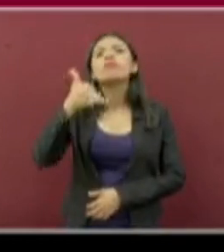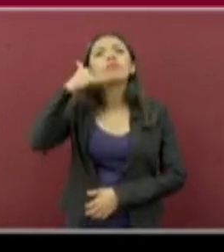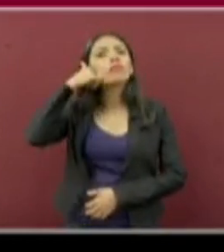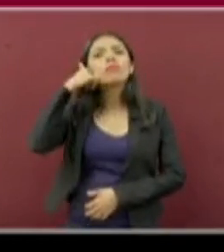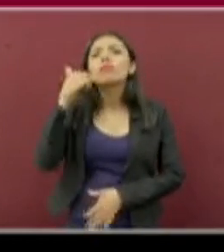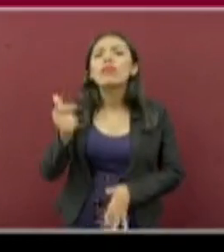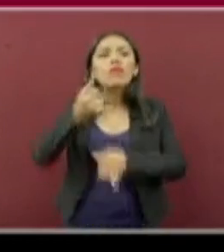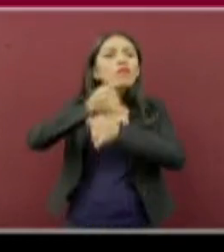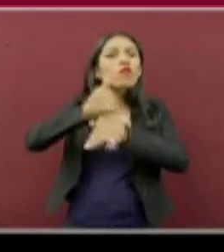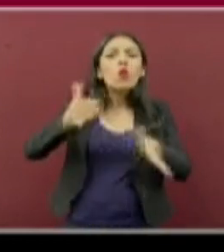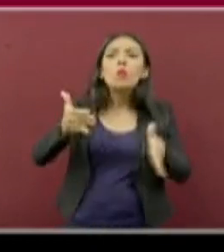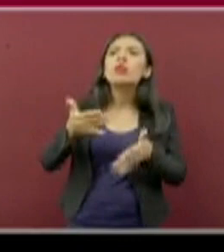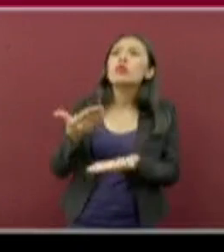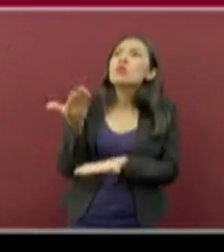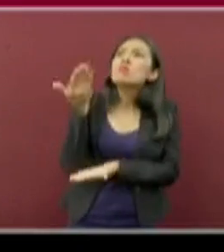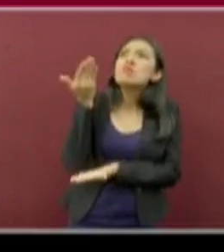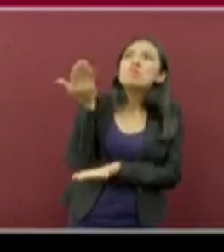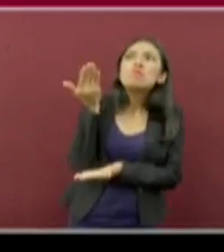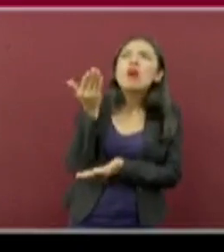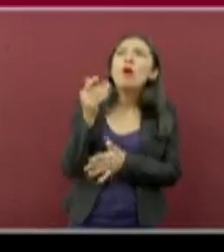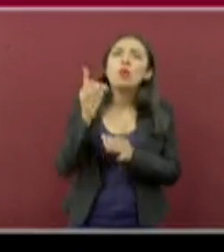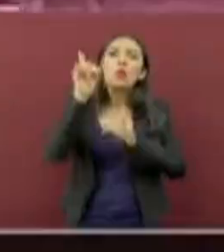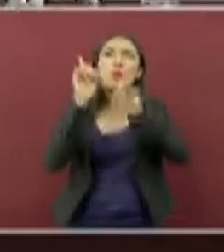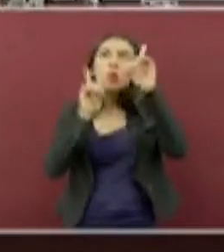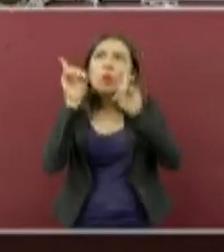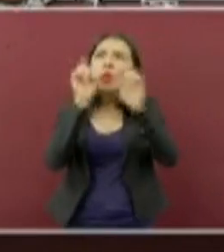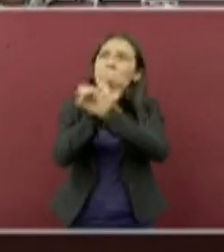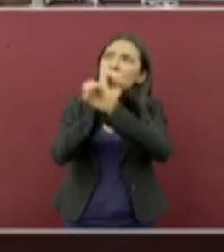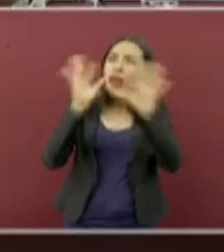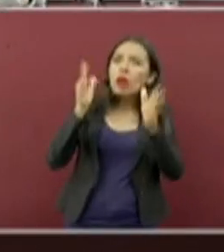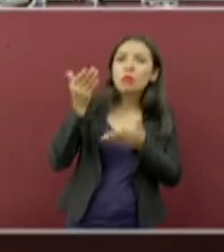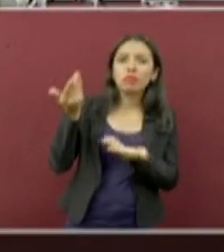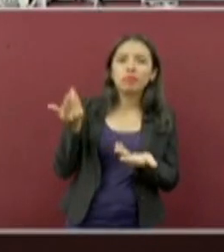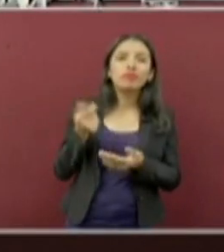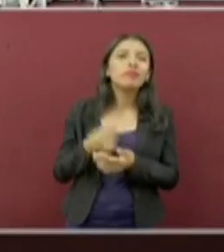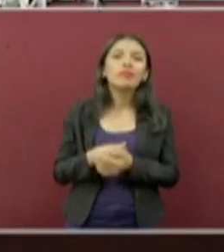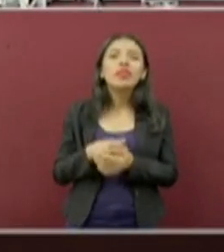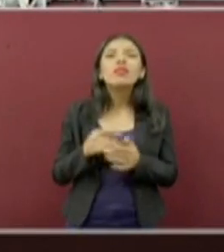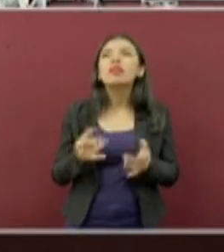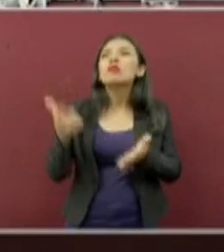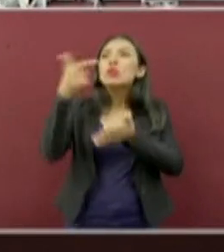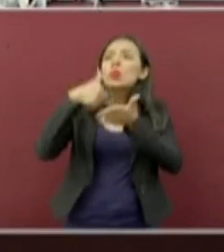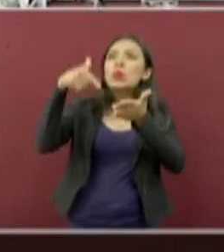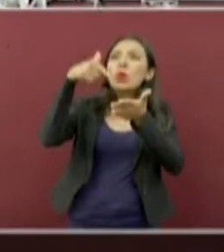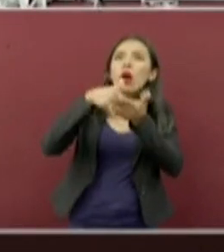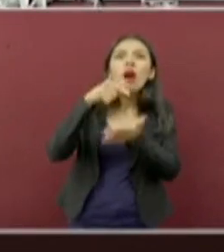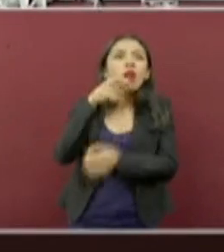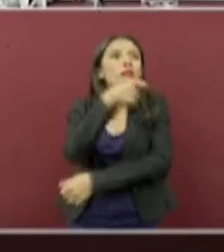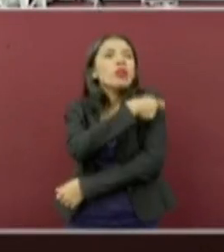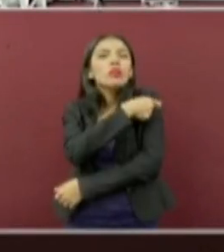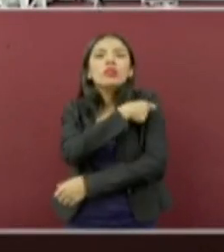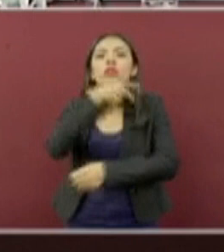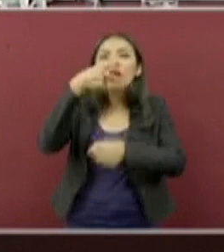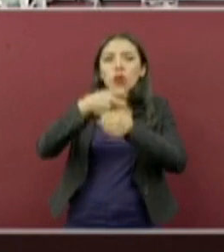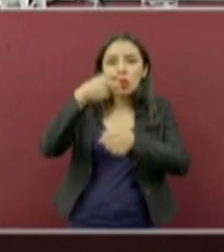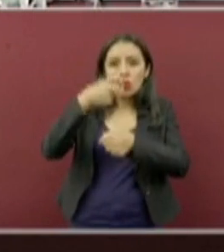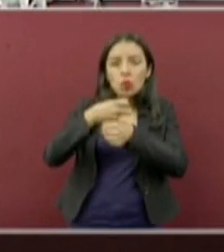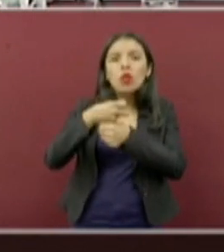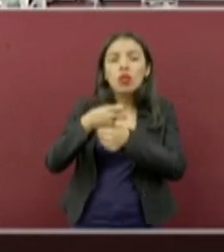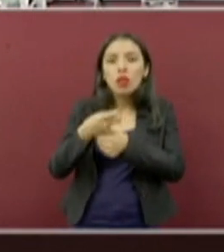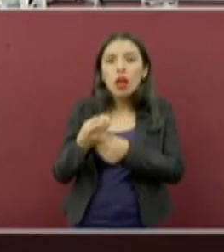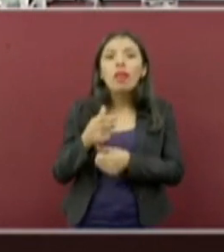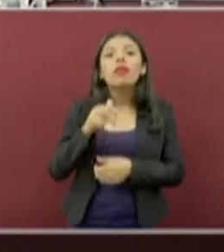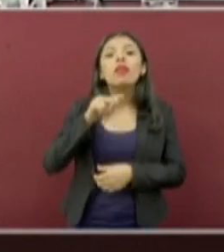para que llamen y pidan información o resuelvan dudas sobre puntos de vacunación de segundas dosis